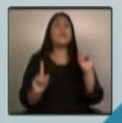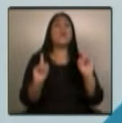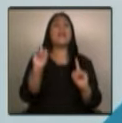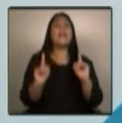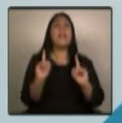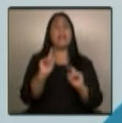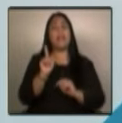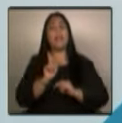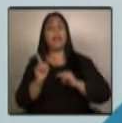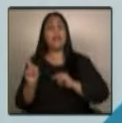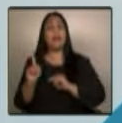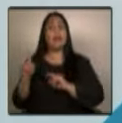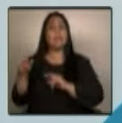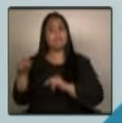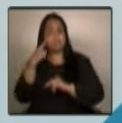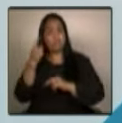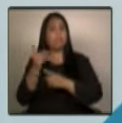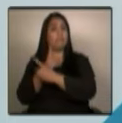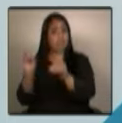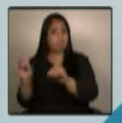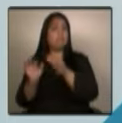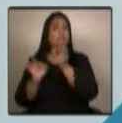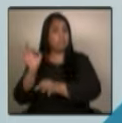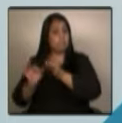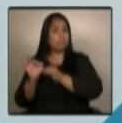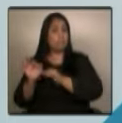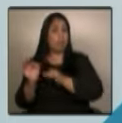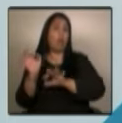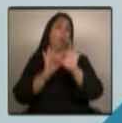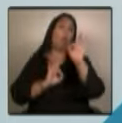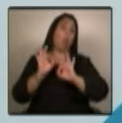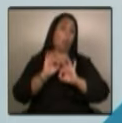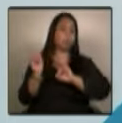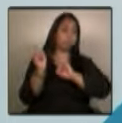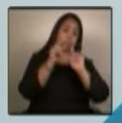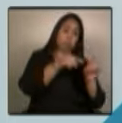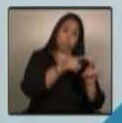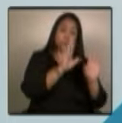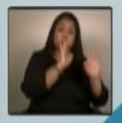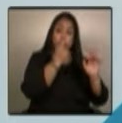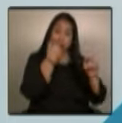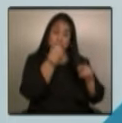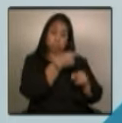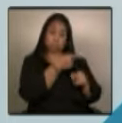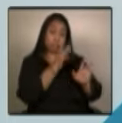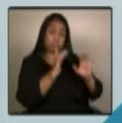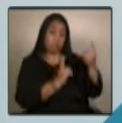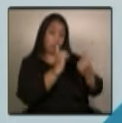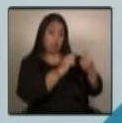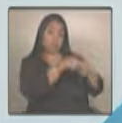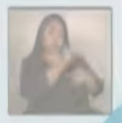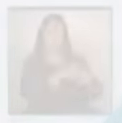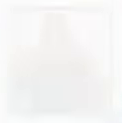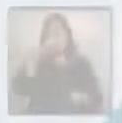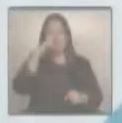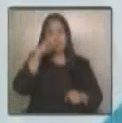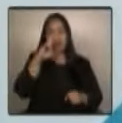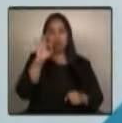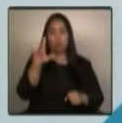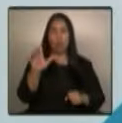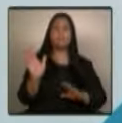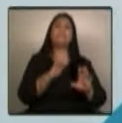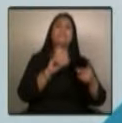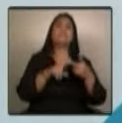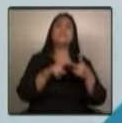ponen del lado de la Democracia de la justicia y del pueblo o se quieren quedar del lado de los mismos corruptos de siempre y lo del